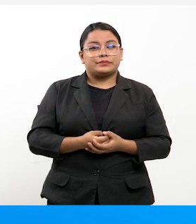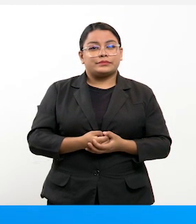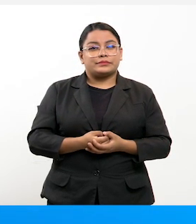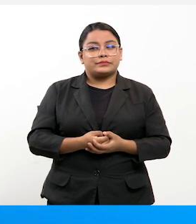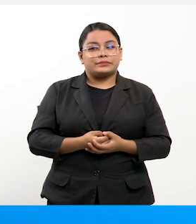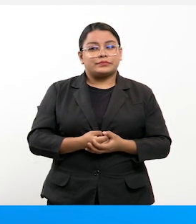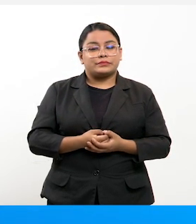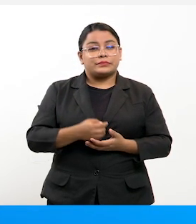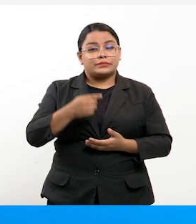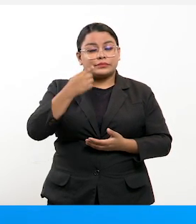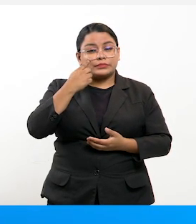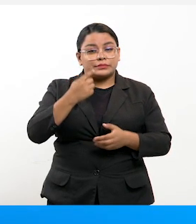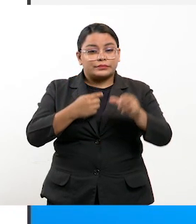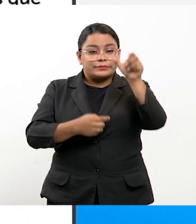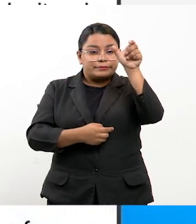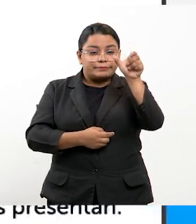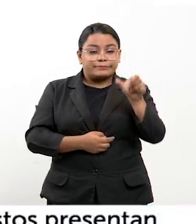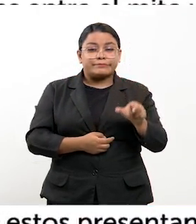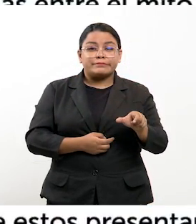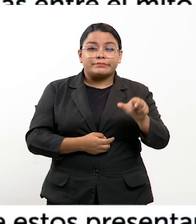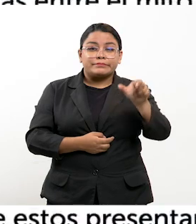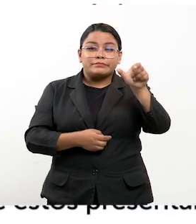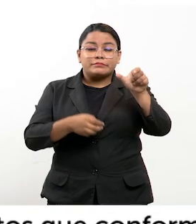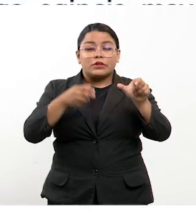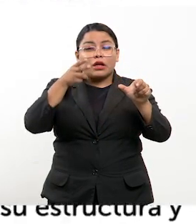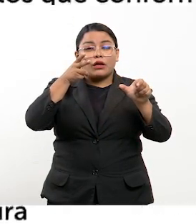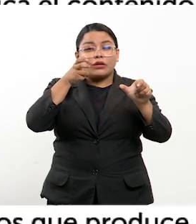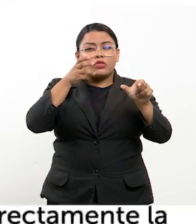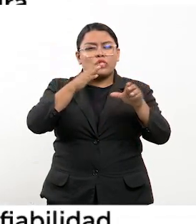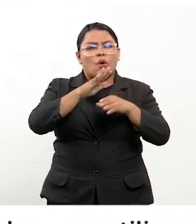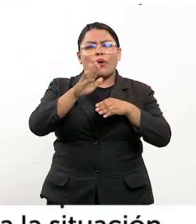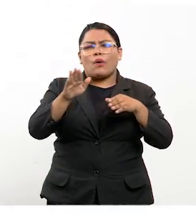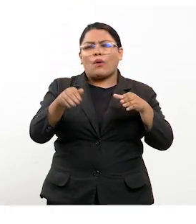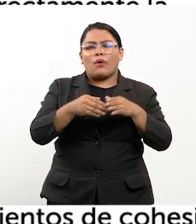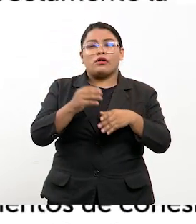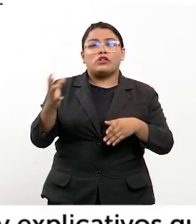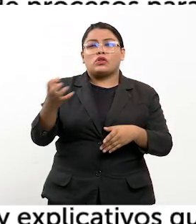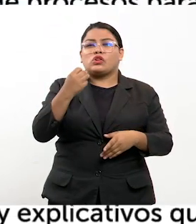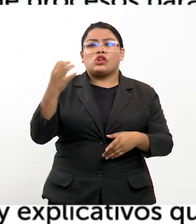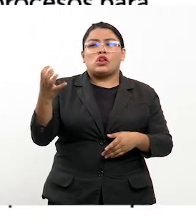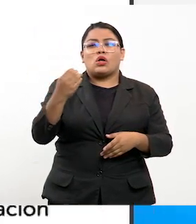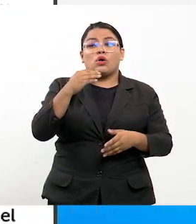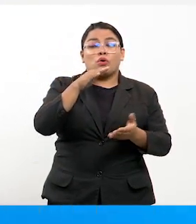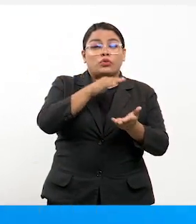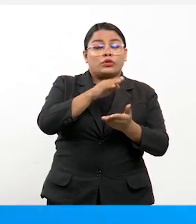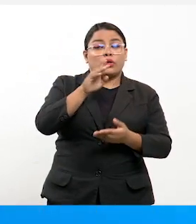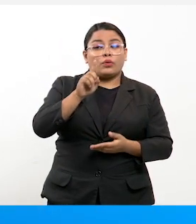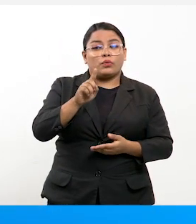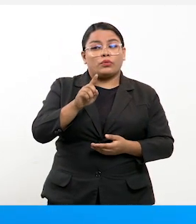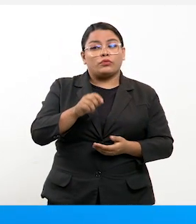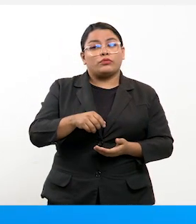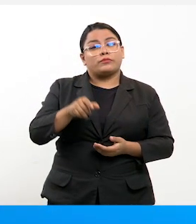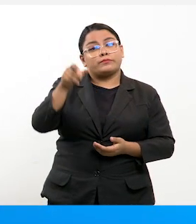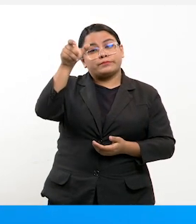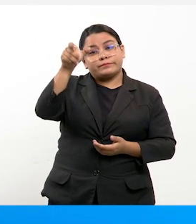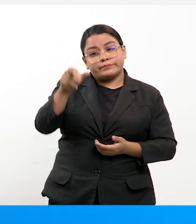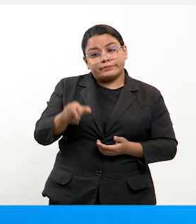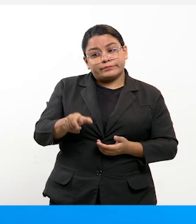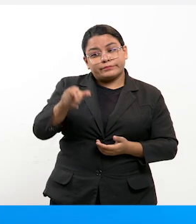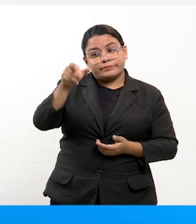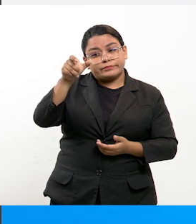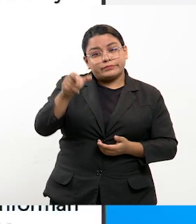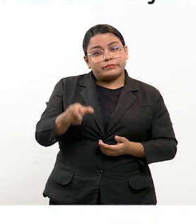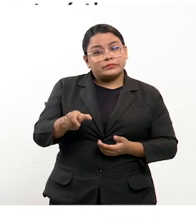Al lado izquierdo podemos observar todos los indicadores de logro de la unidad 1 y al lado derecho